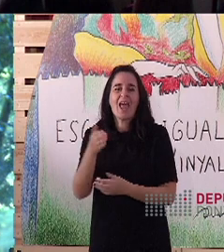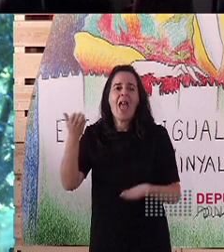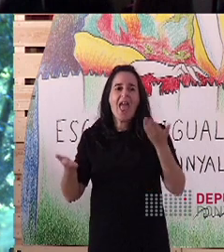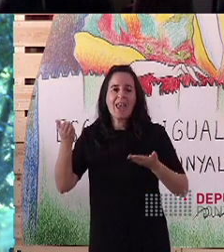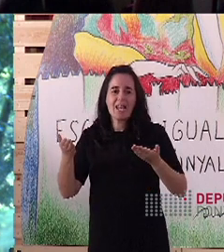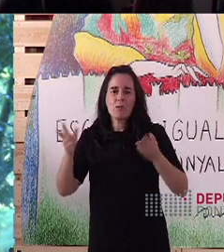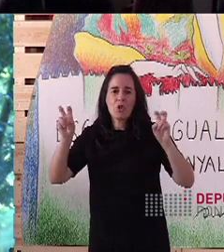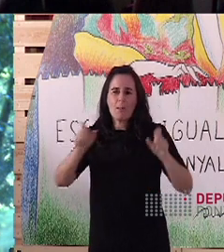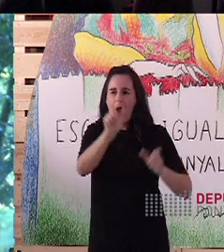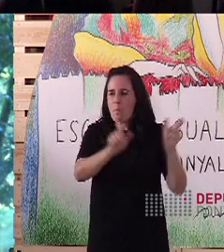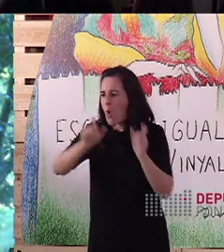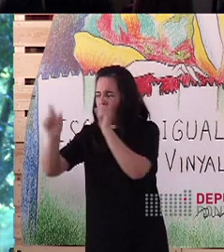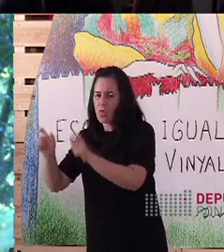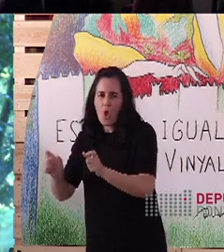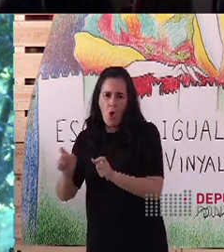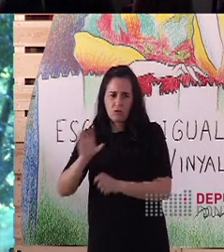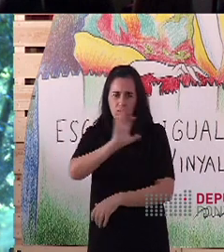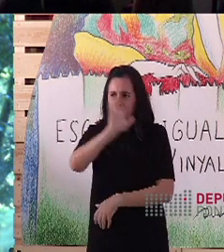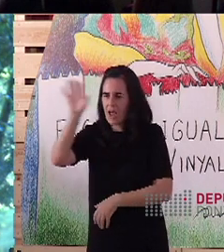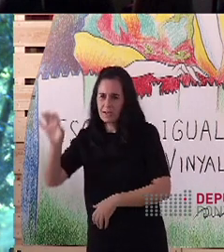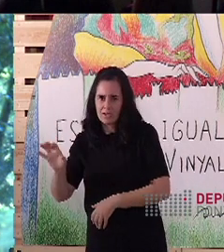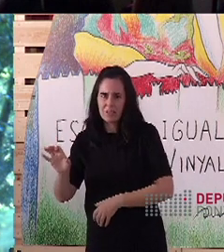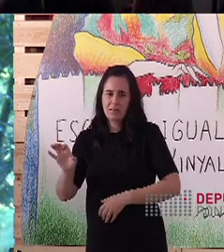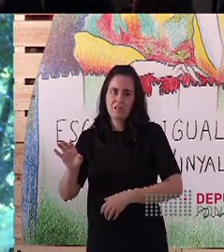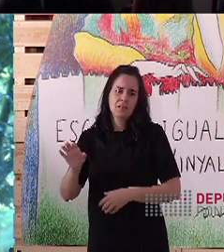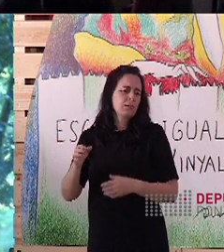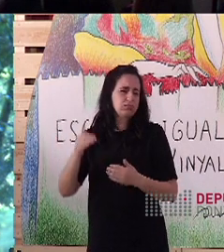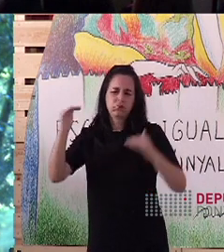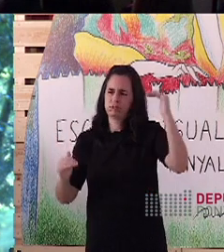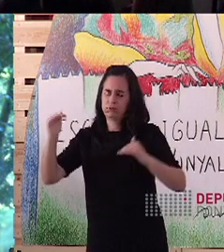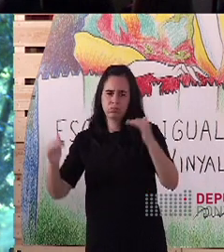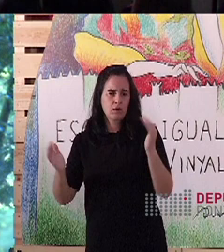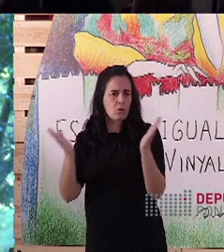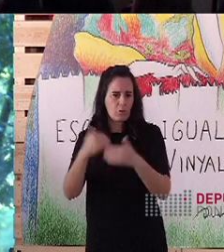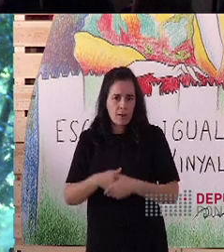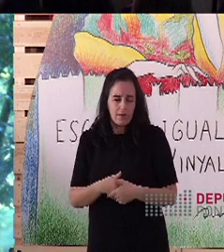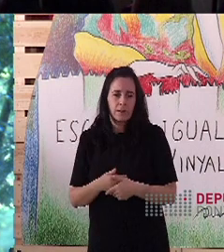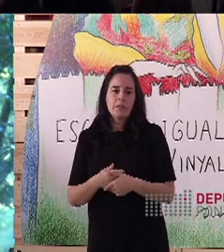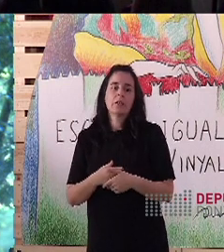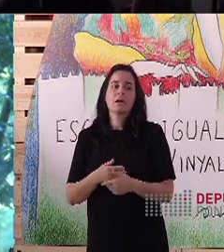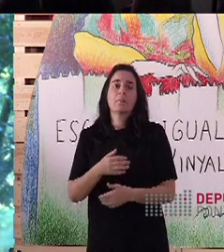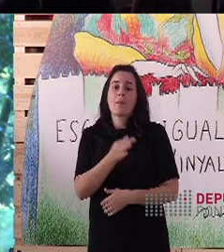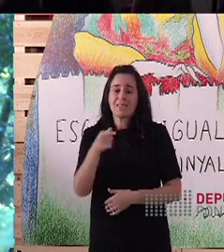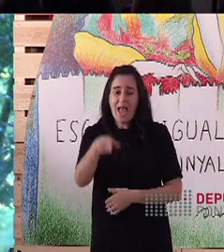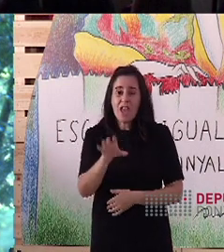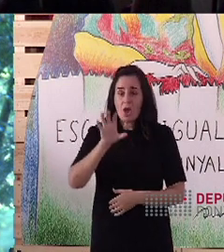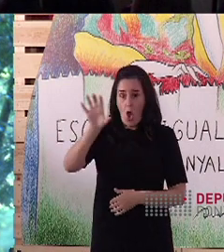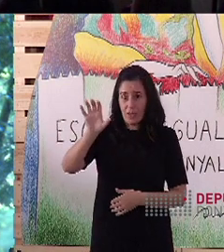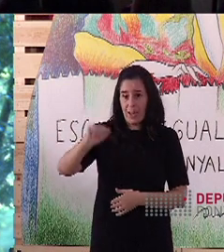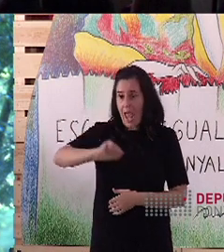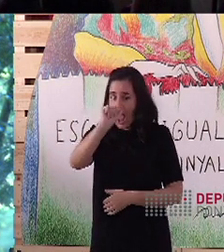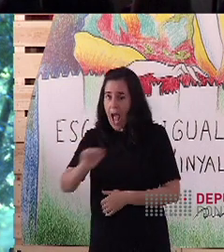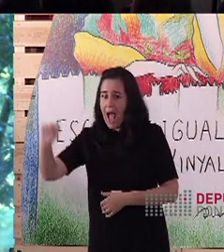continente en el que hay abortos cuando se van a tener niñas y en el que se matan niñas cuando